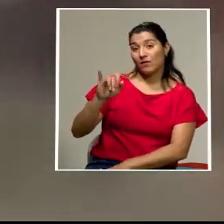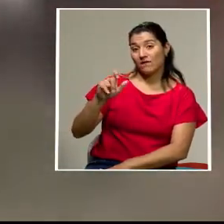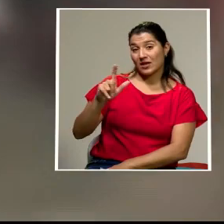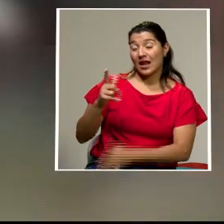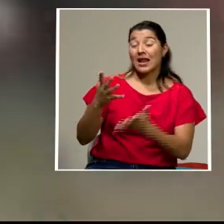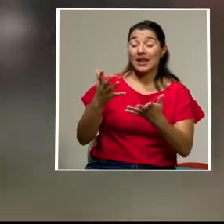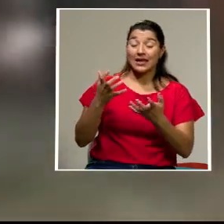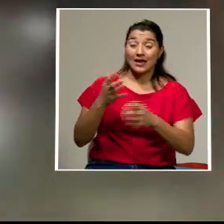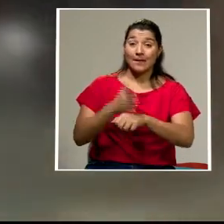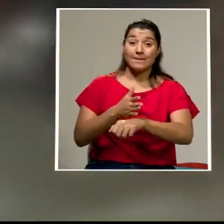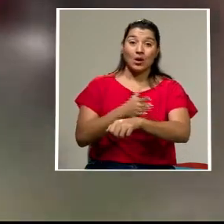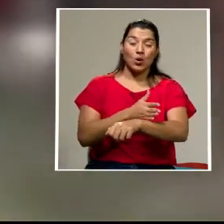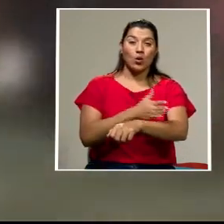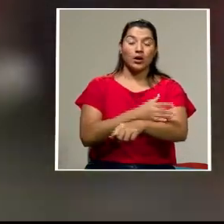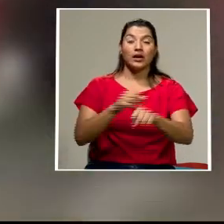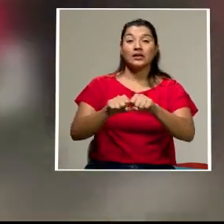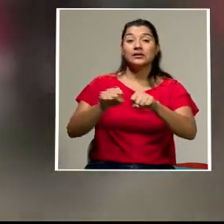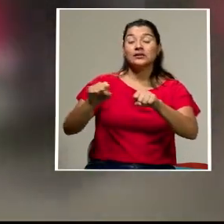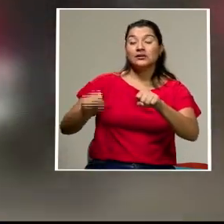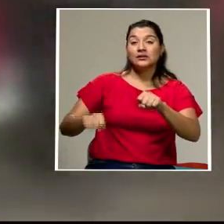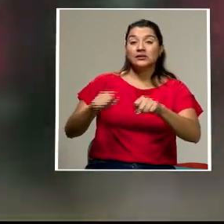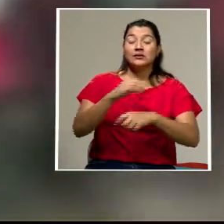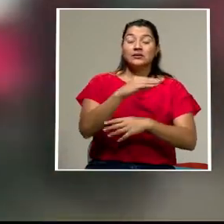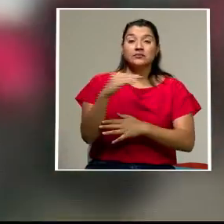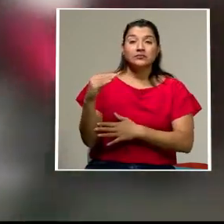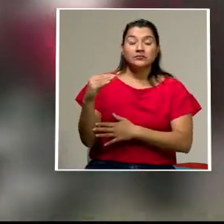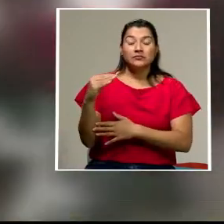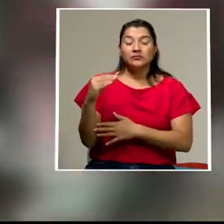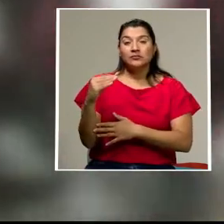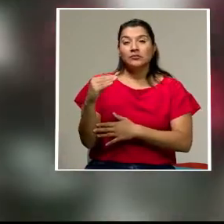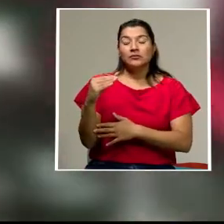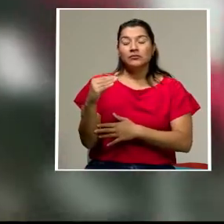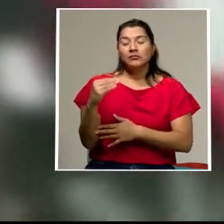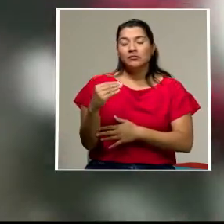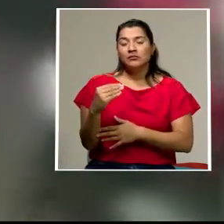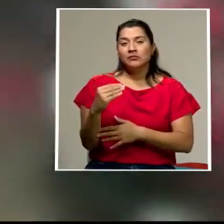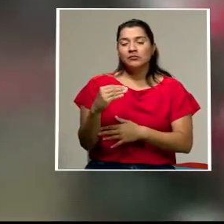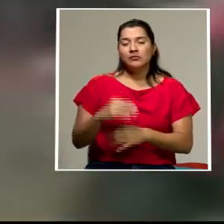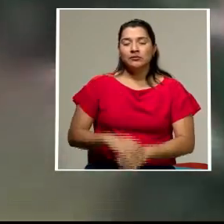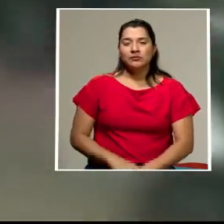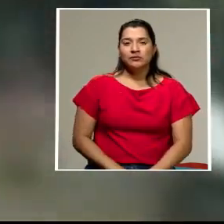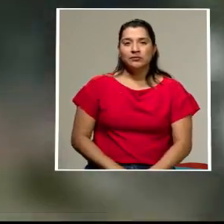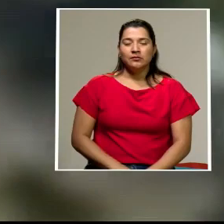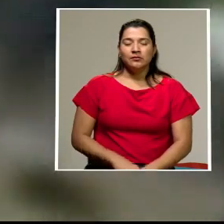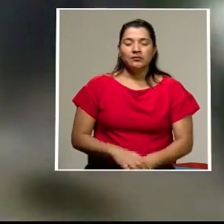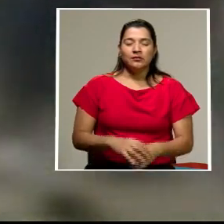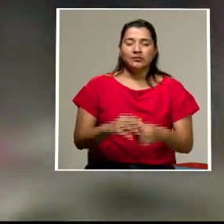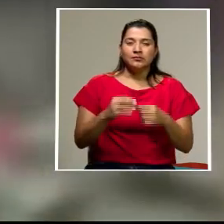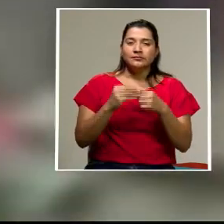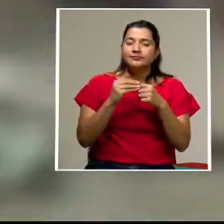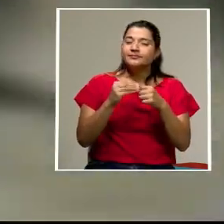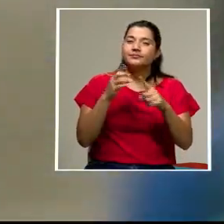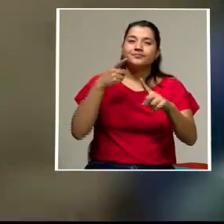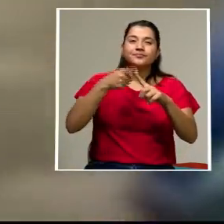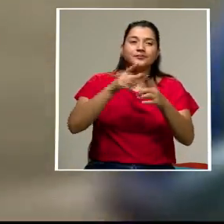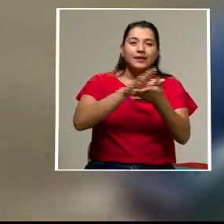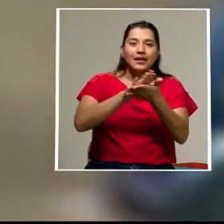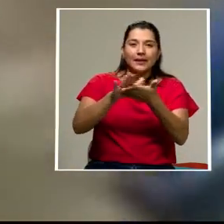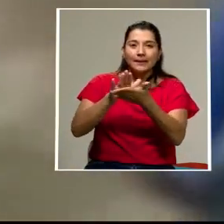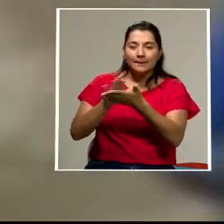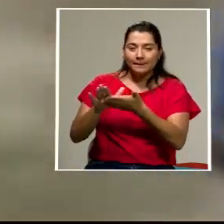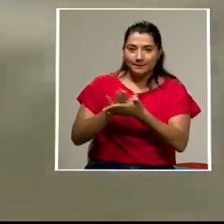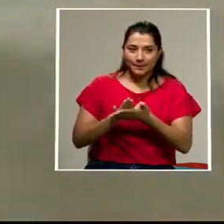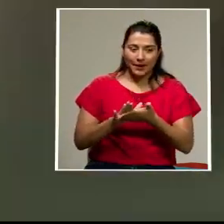sistema, y lógicamente uno de nuestros caballos de batalla, por así decirlo, es la limpieza continua de tragantes y pozos